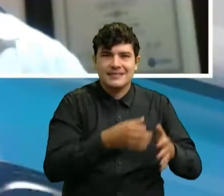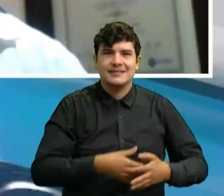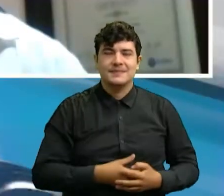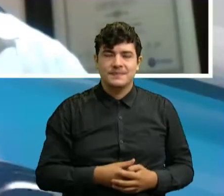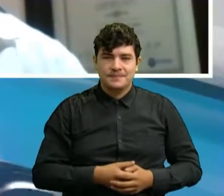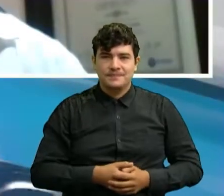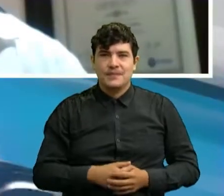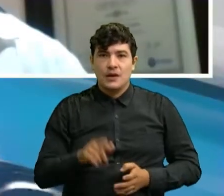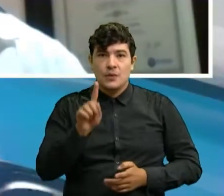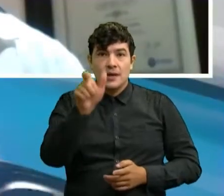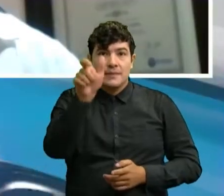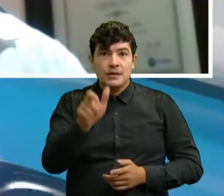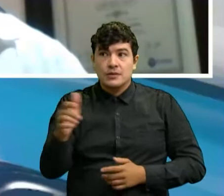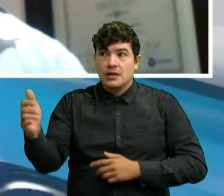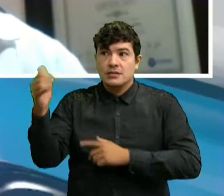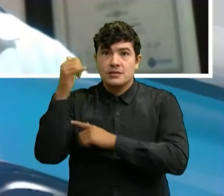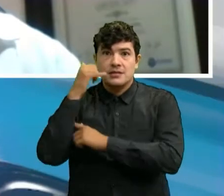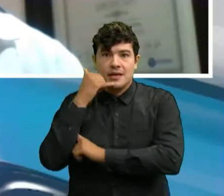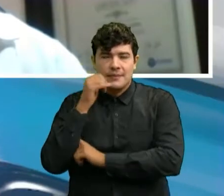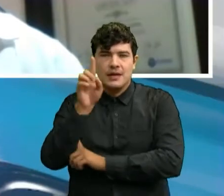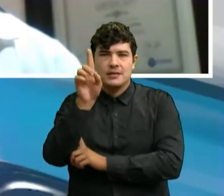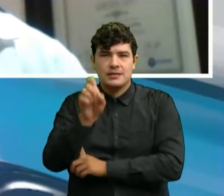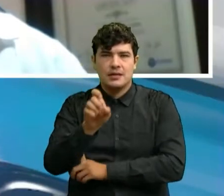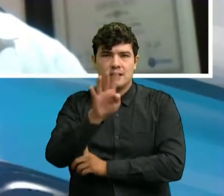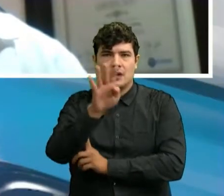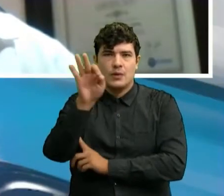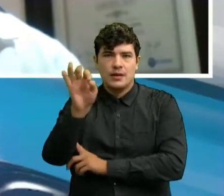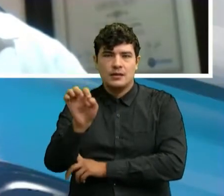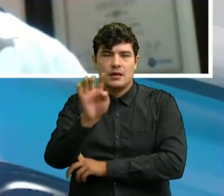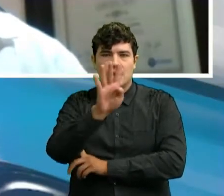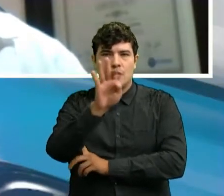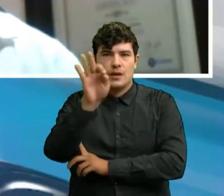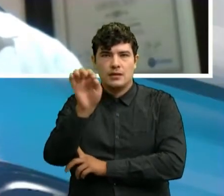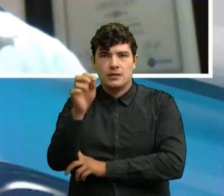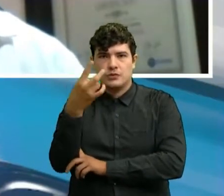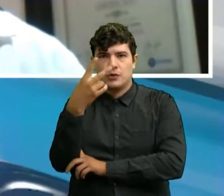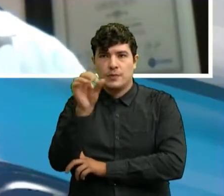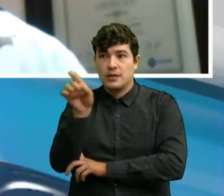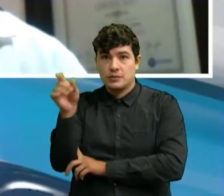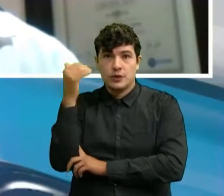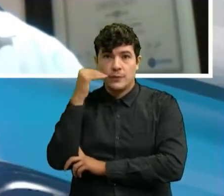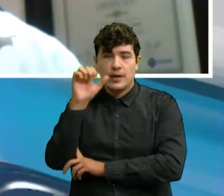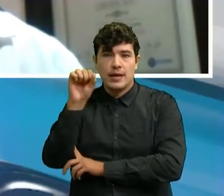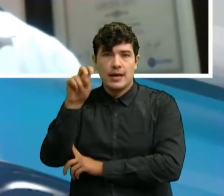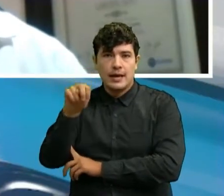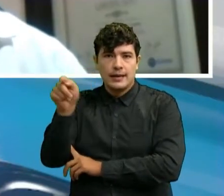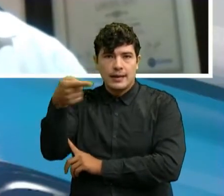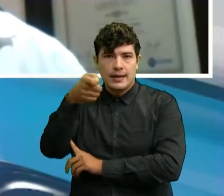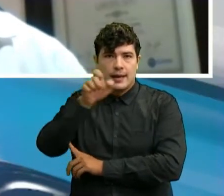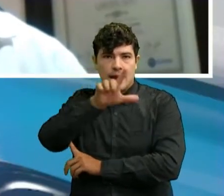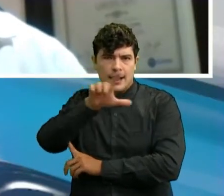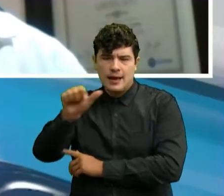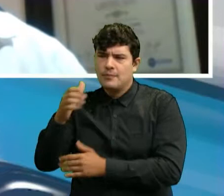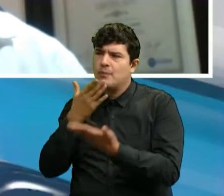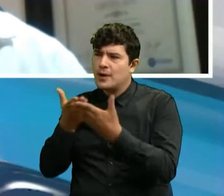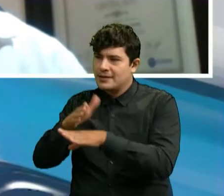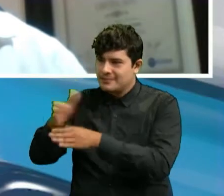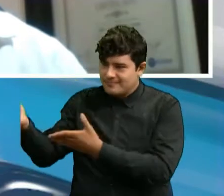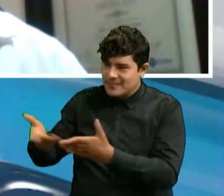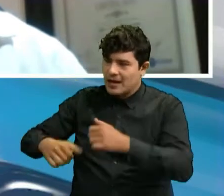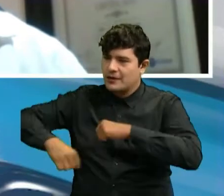Vamos con una llamada que nos llega a través del 648-4820. Ángela, muy buenas tardes, bienvenida a Actúa en Derecho. ¿Y cuál es su